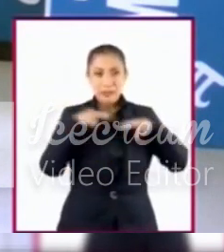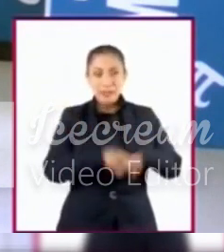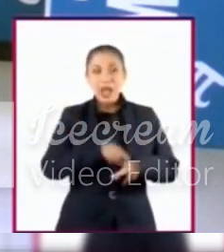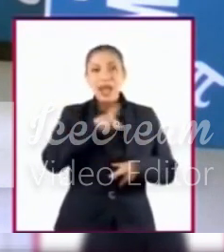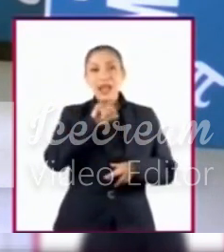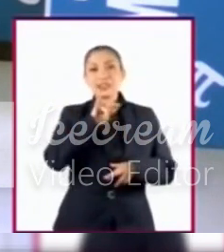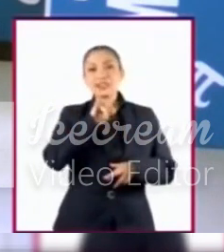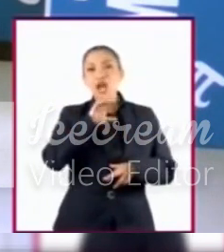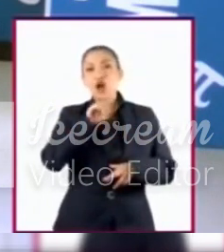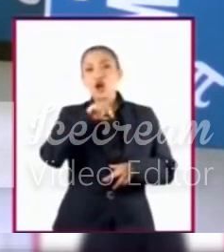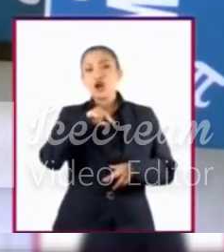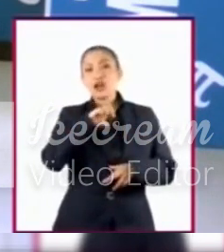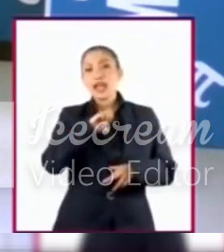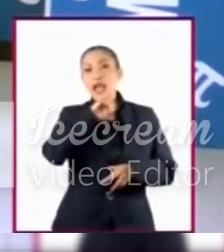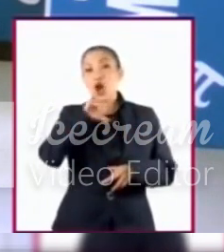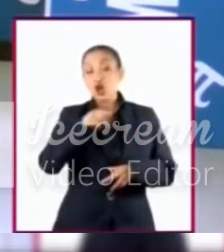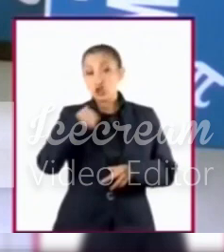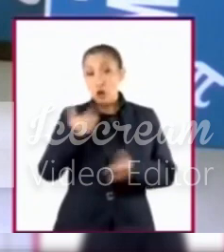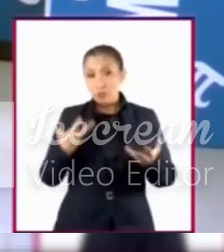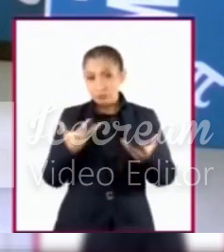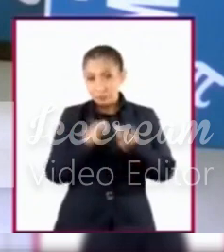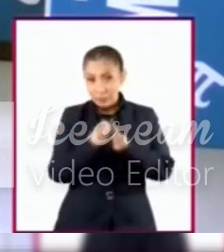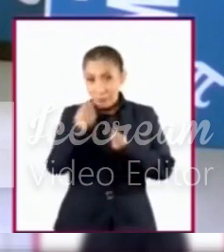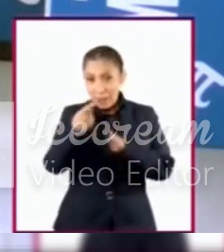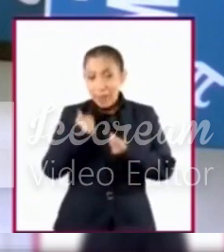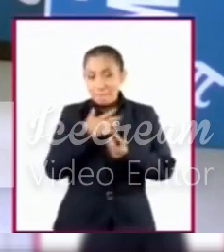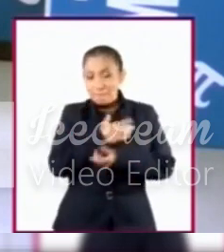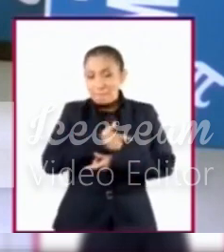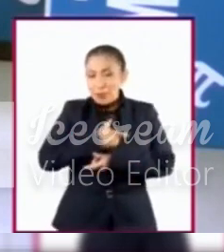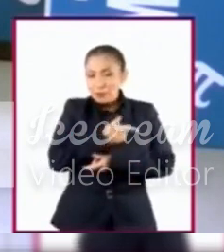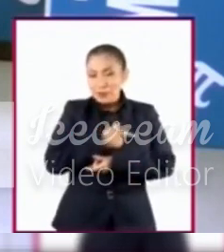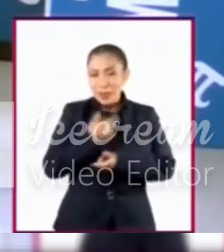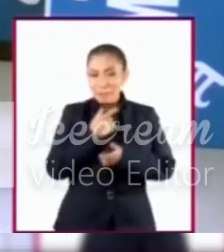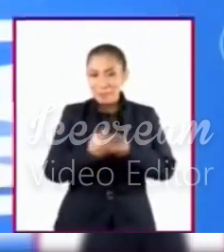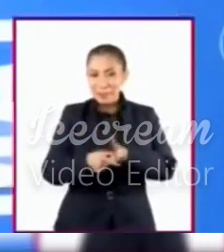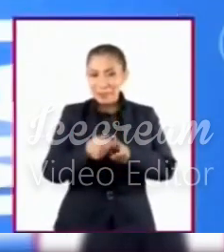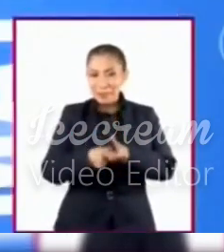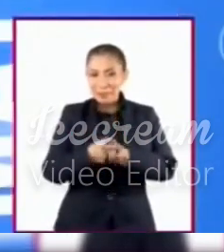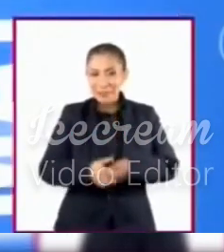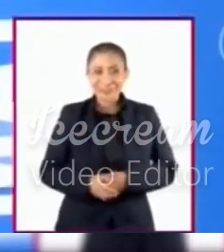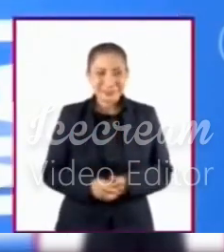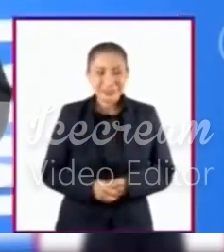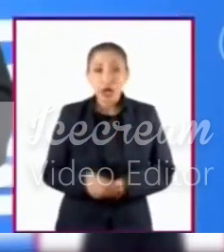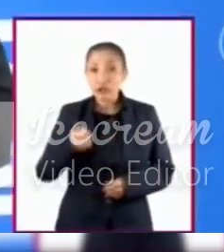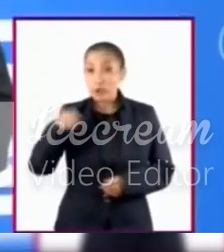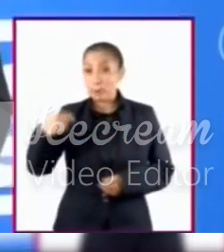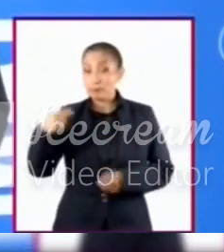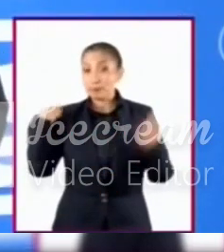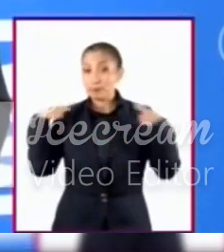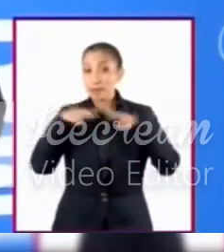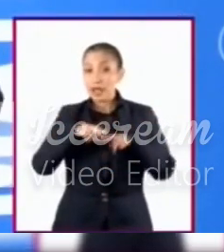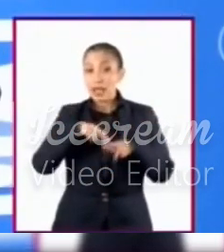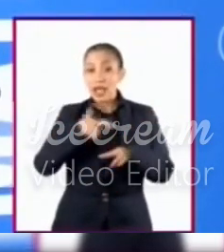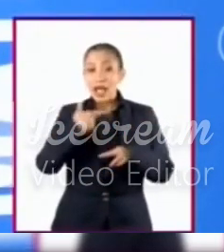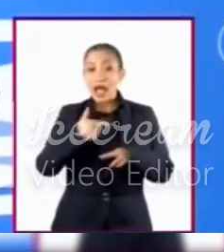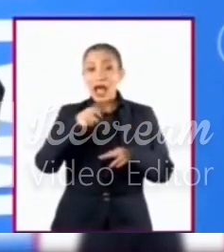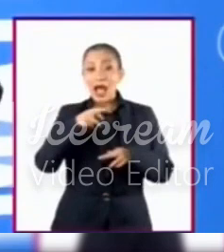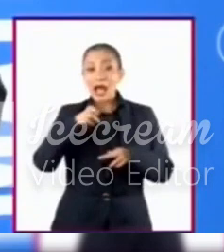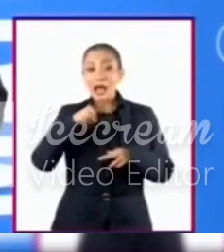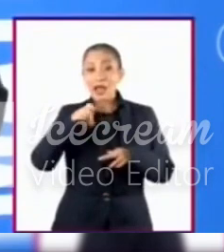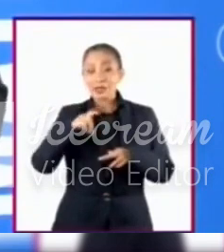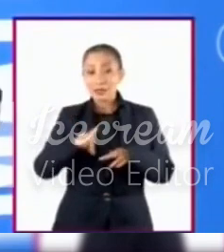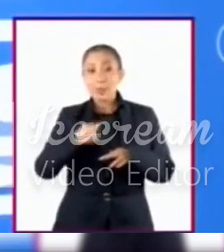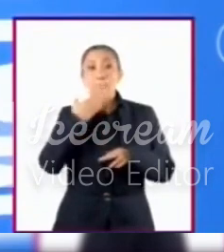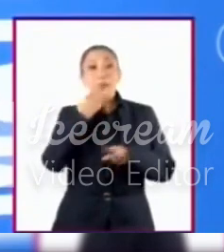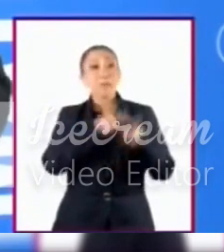Leticia Conejo y estaré con ustedes para compartir mi pasión por las matemáticas. Yo soy el profesor Jared.